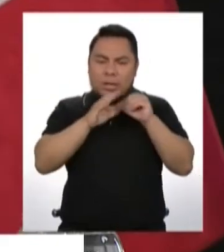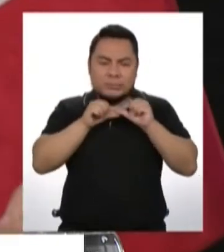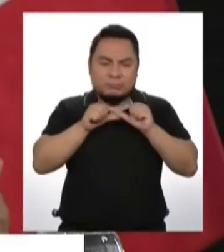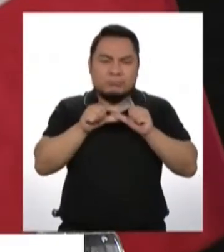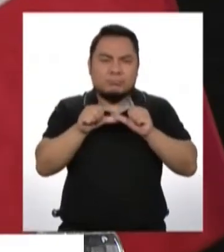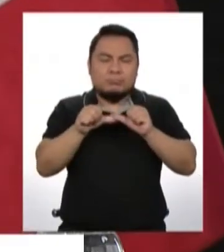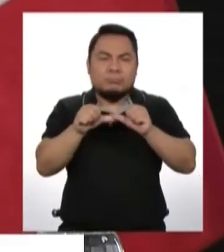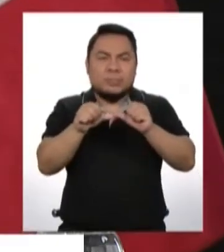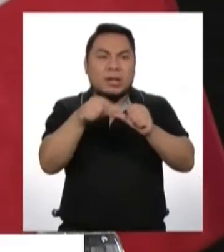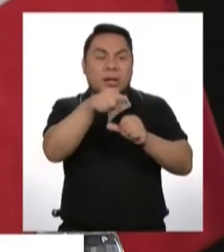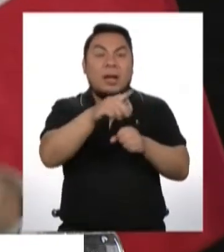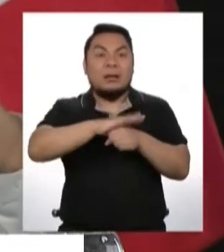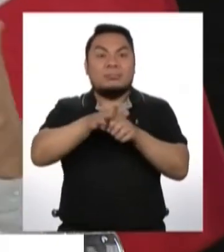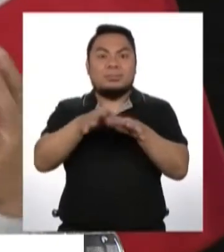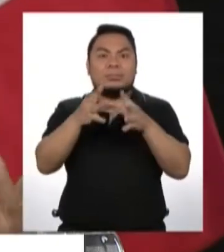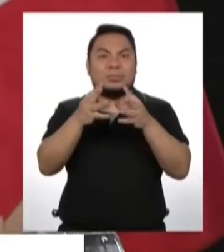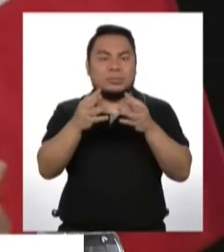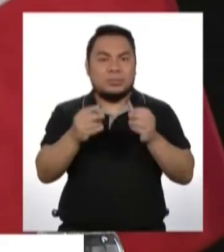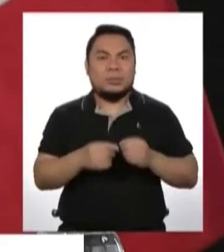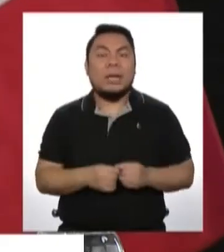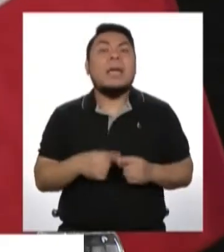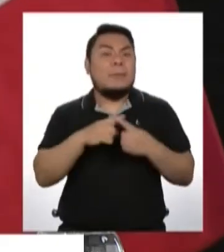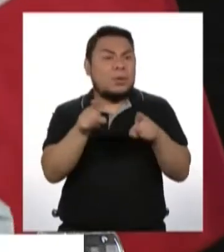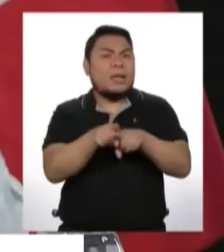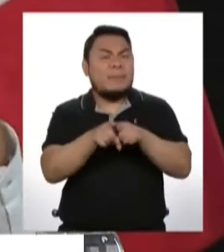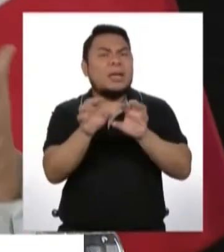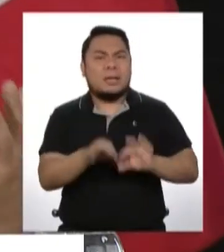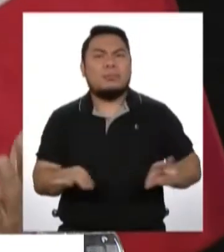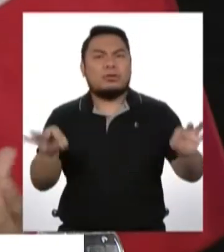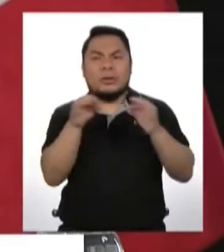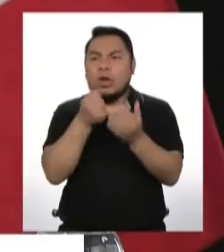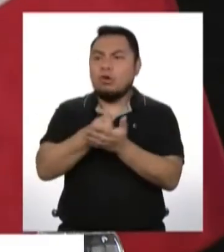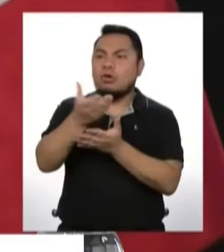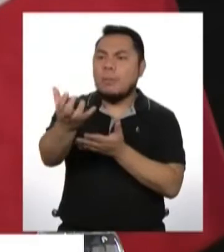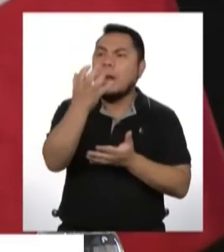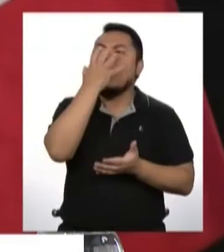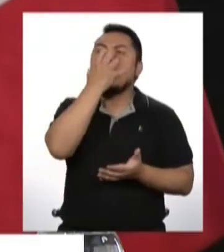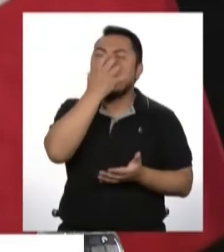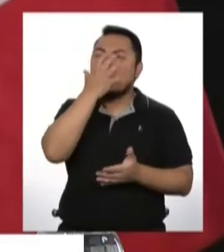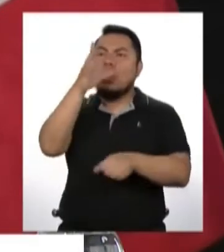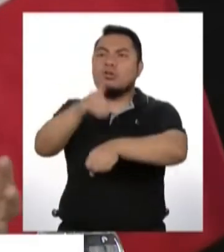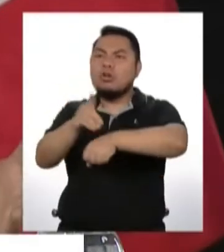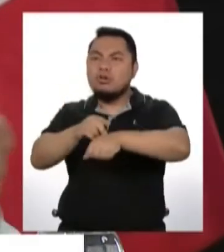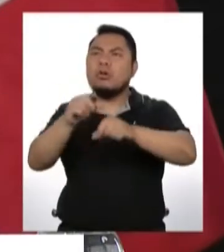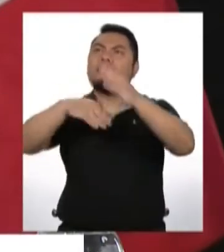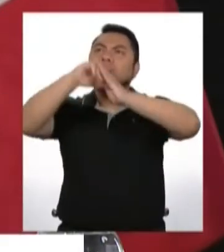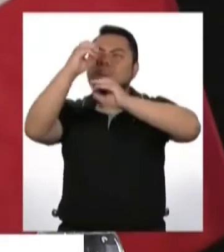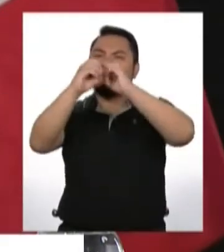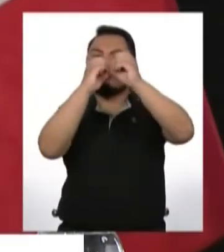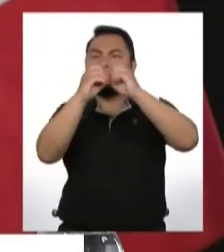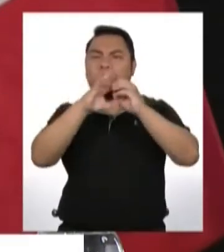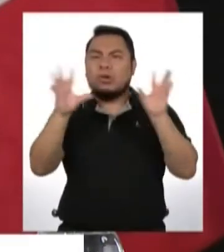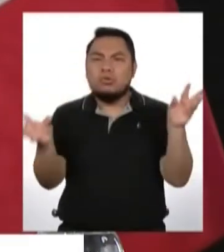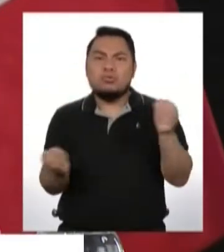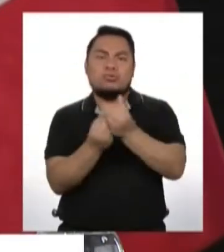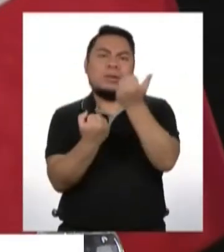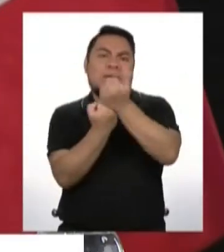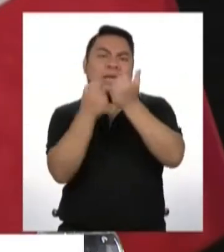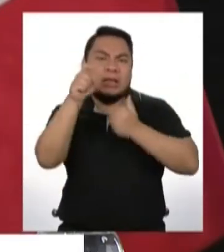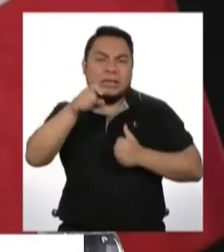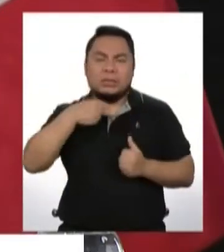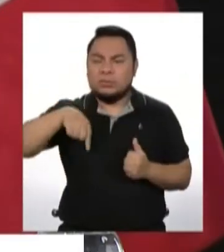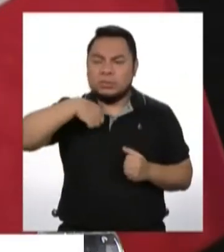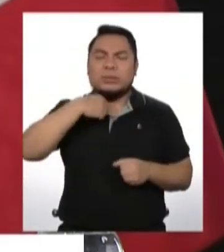aumentando los hospitales, los respiradores mecánicos, el equipo de protección personal, y una serie de requerimientos que lo